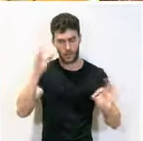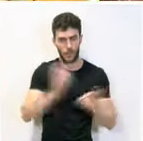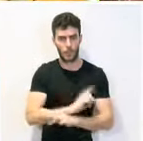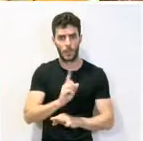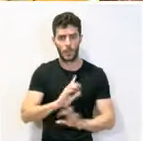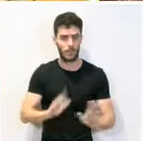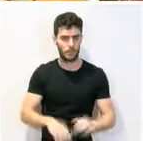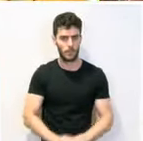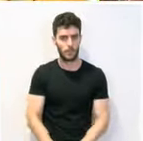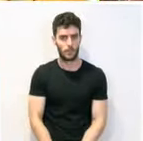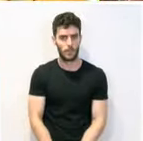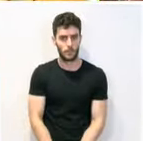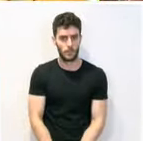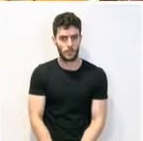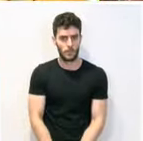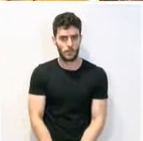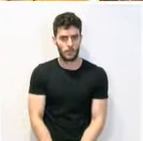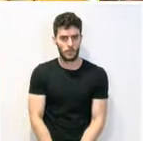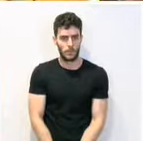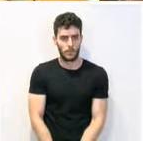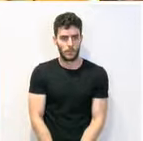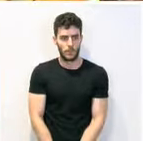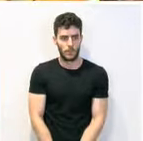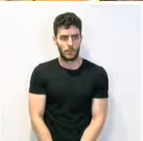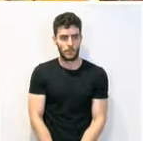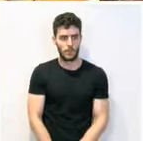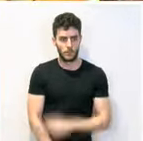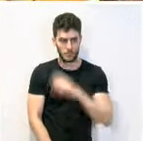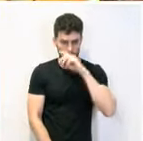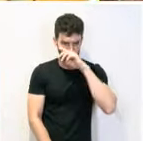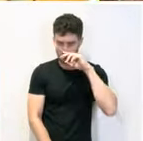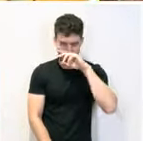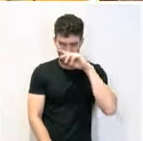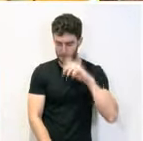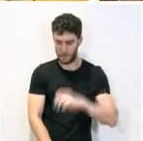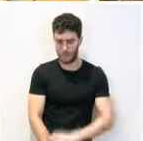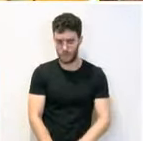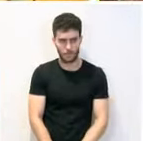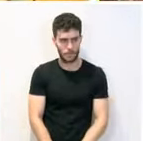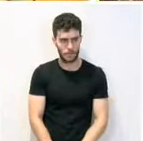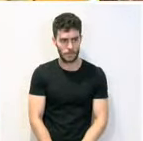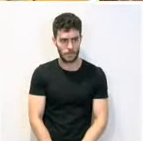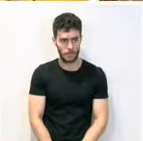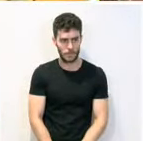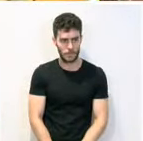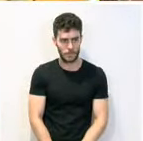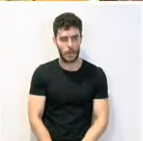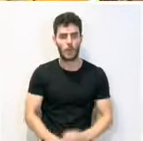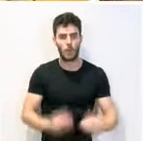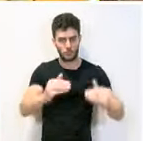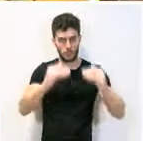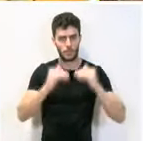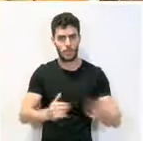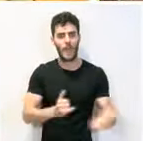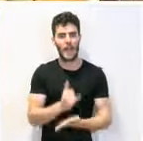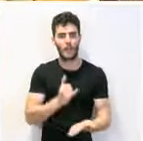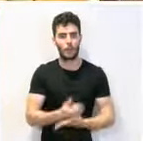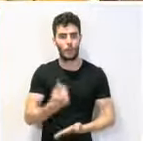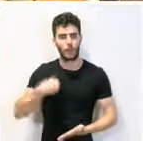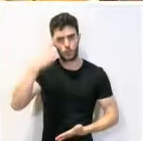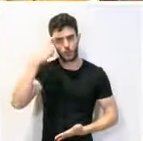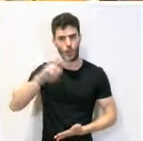coma de lo que le había dicho. Incluir en la futura... Me cambio de apartado, la agricultura, yo creo que es otro de los